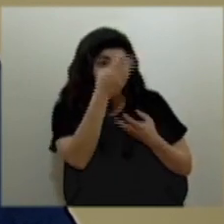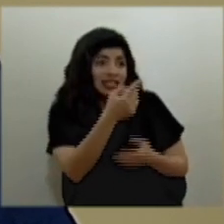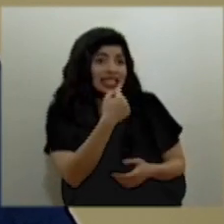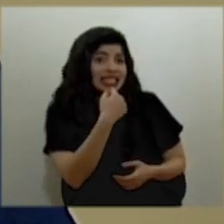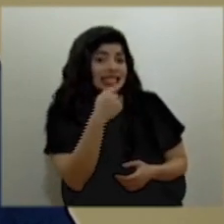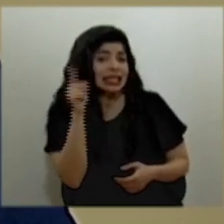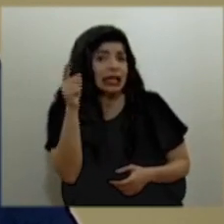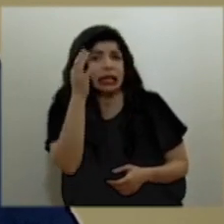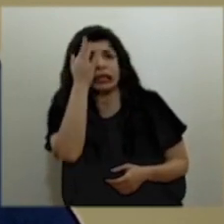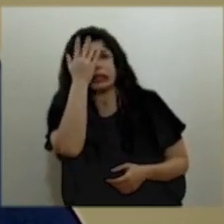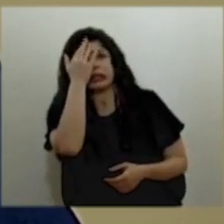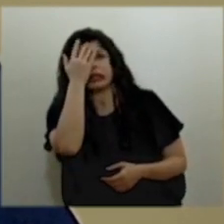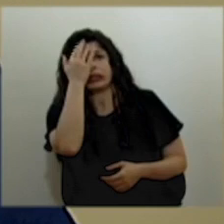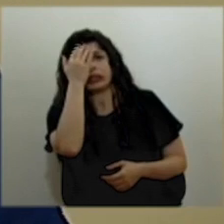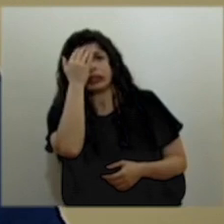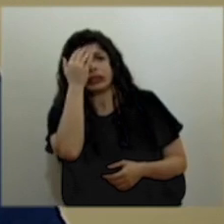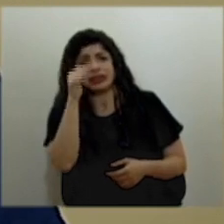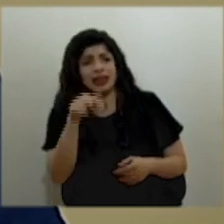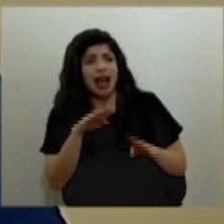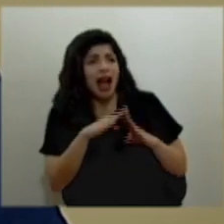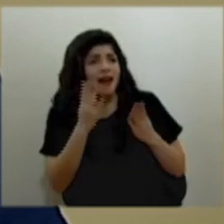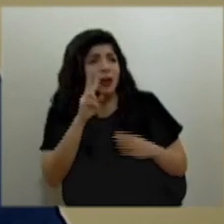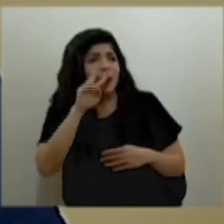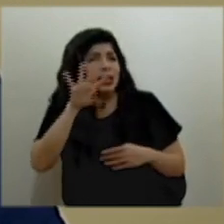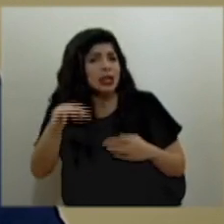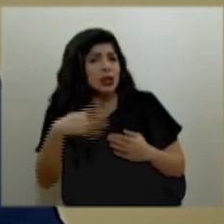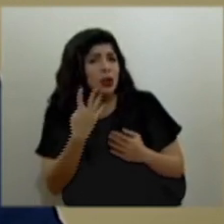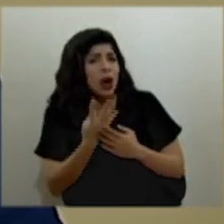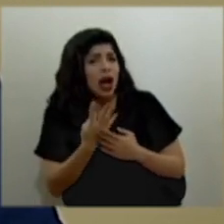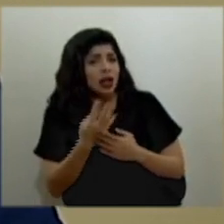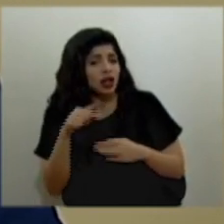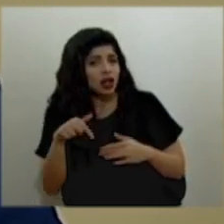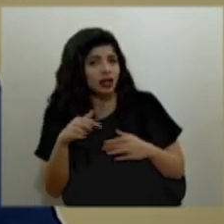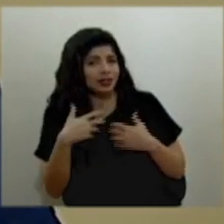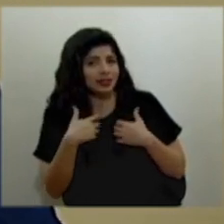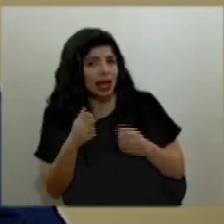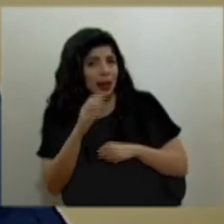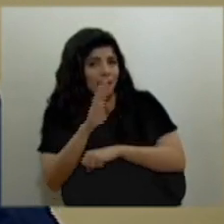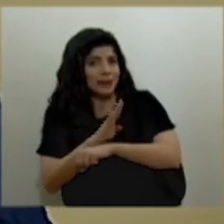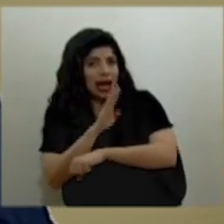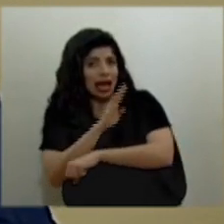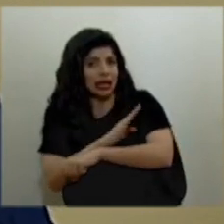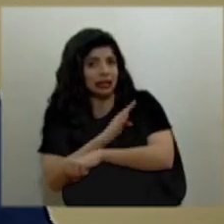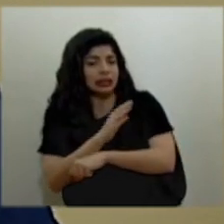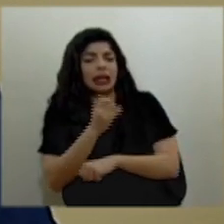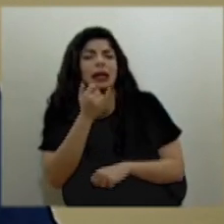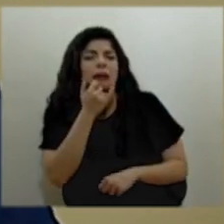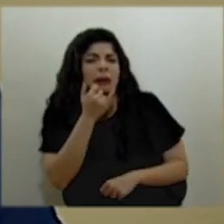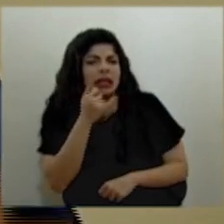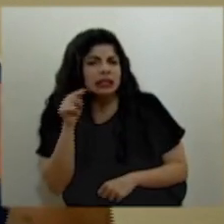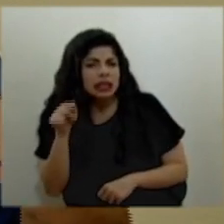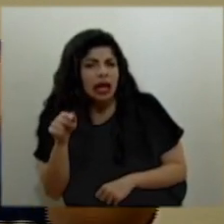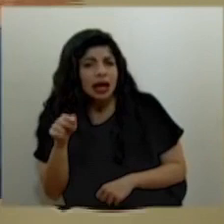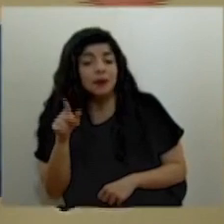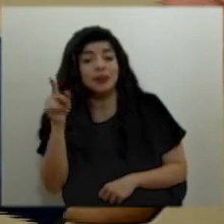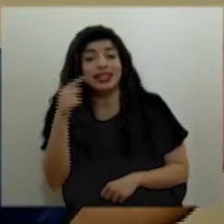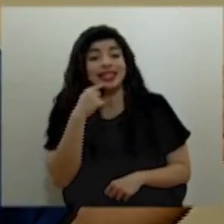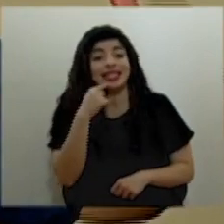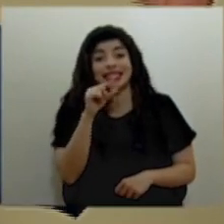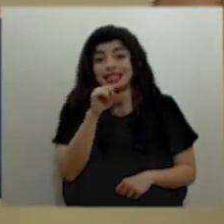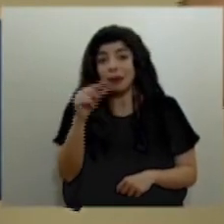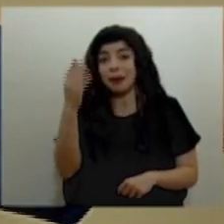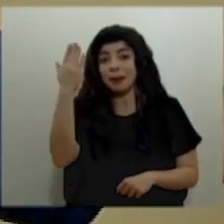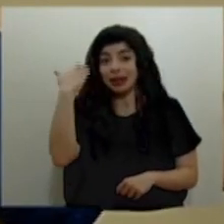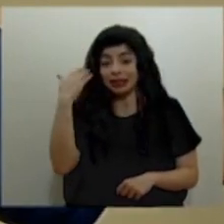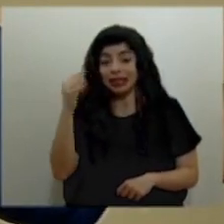la preocupación de mantener abierto 24 horas el área de salud de Bagaces. El asunto que tenemos es que la semana pasada